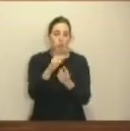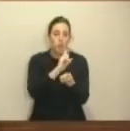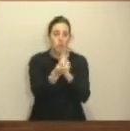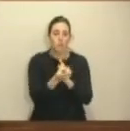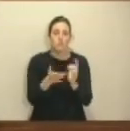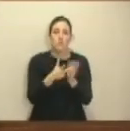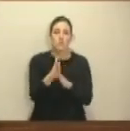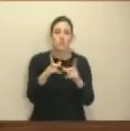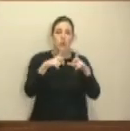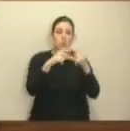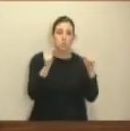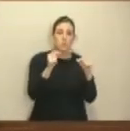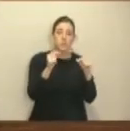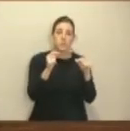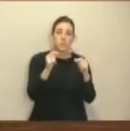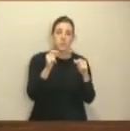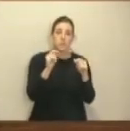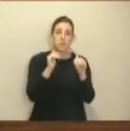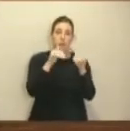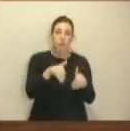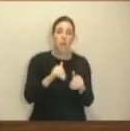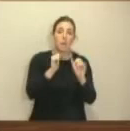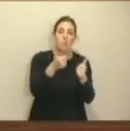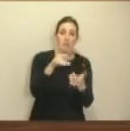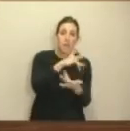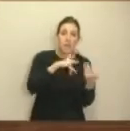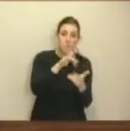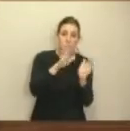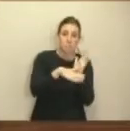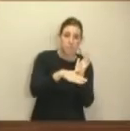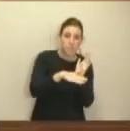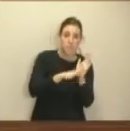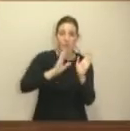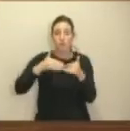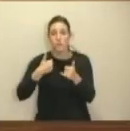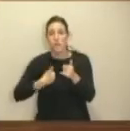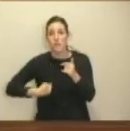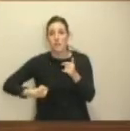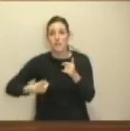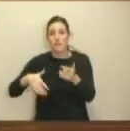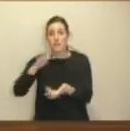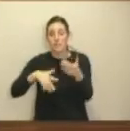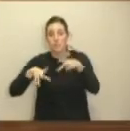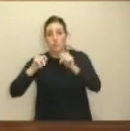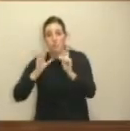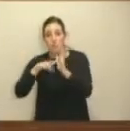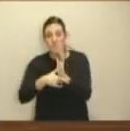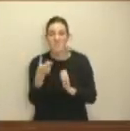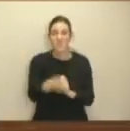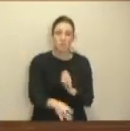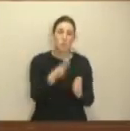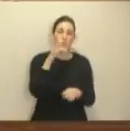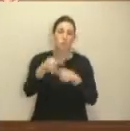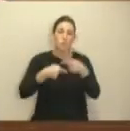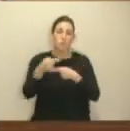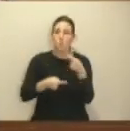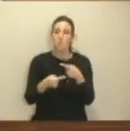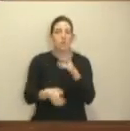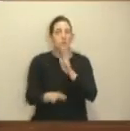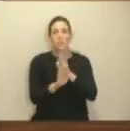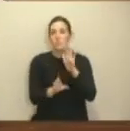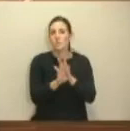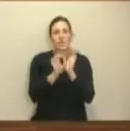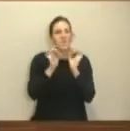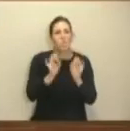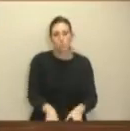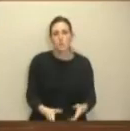mantra, Asturias entra más tarde en la crisis, pero permanece durante más tiempo, sale más tarde y, por lo tanto, las consecuencias siempre permanecen durante mucho